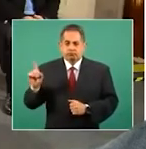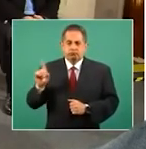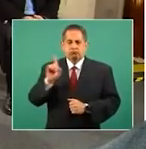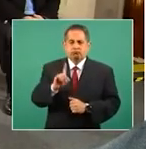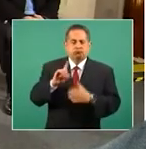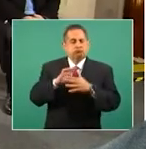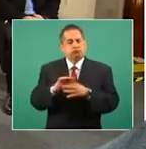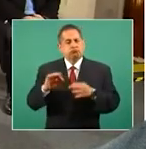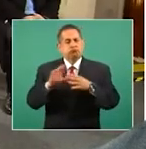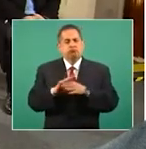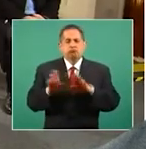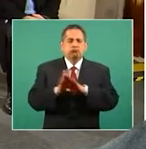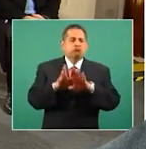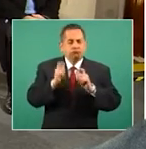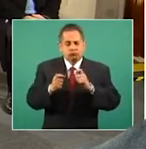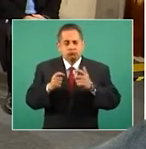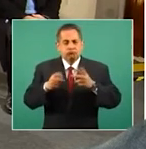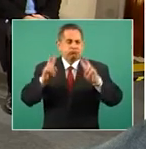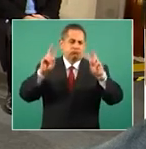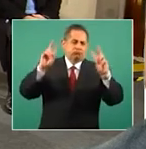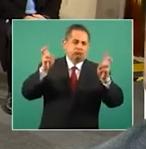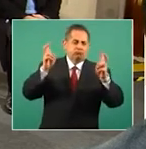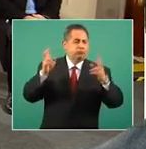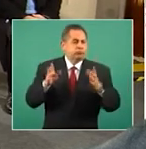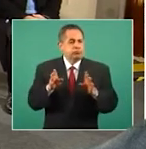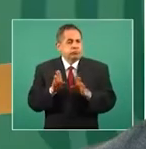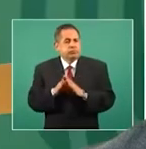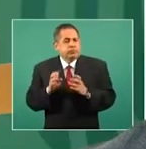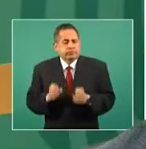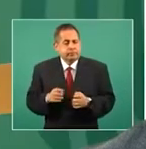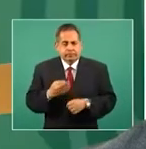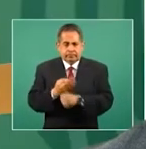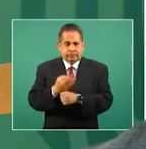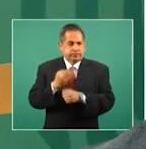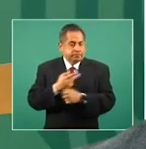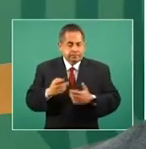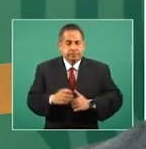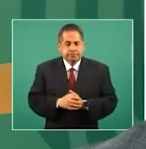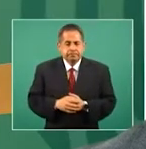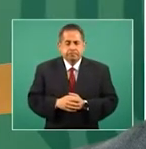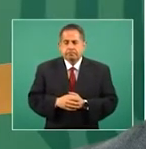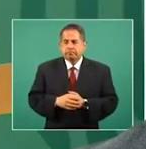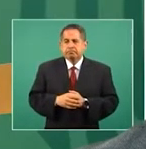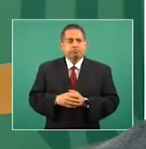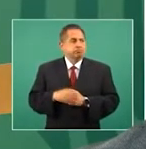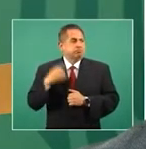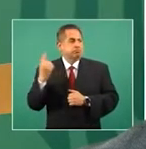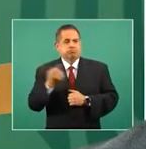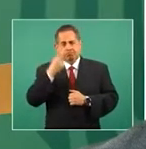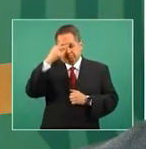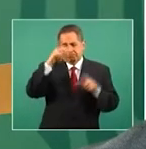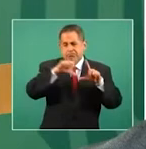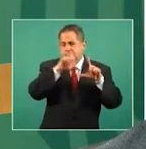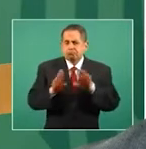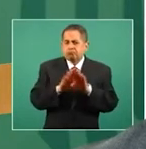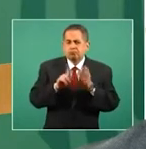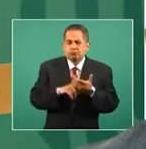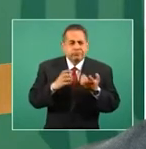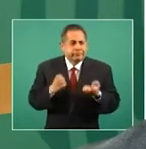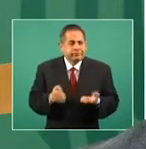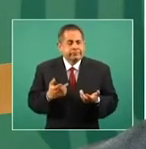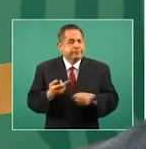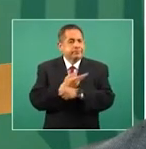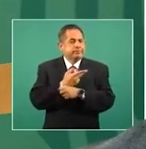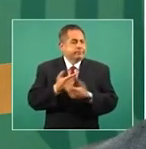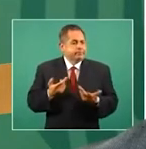Nacional que el presidente López Obrador haya sido vacunado contra el COVID-19. La titular de gobernación aseguró que, así